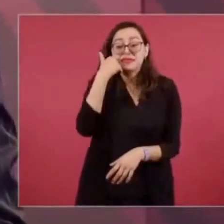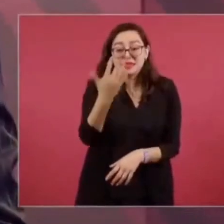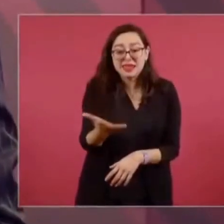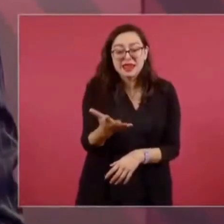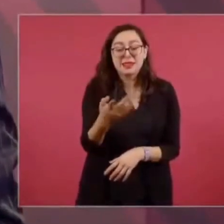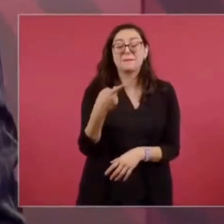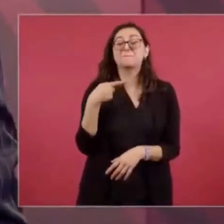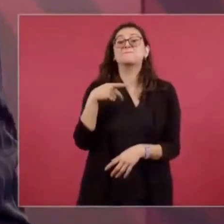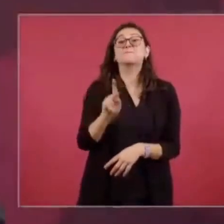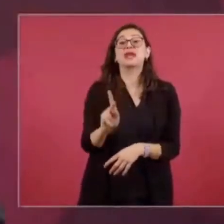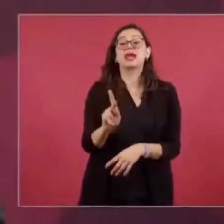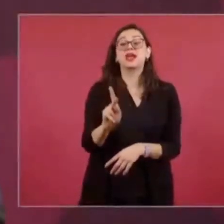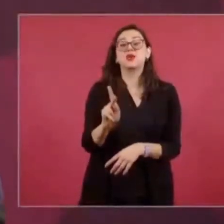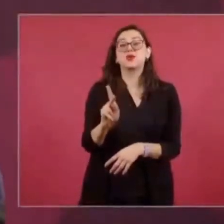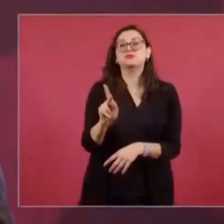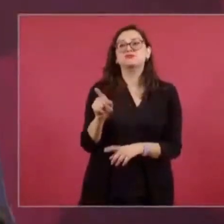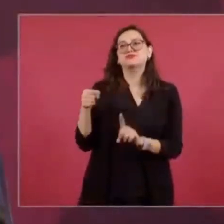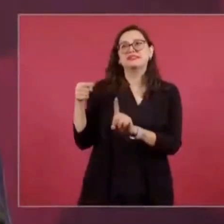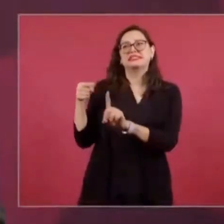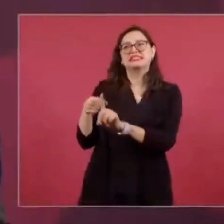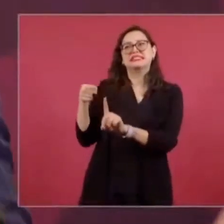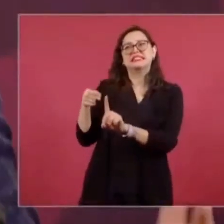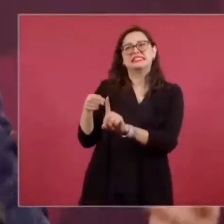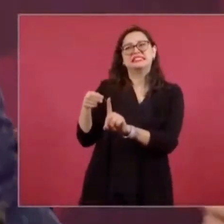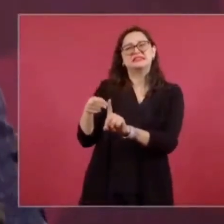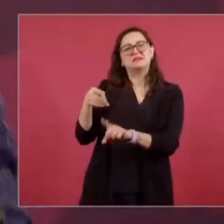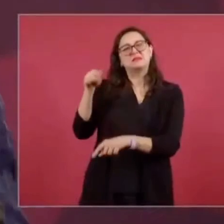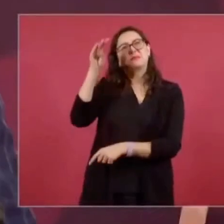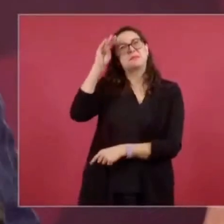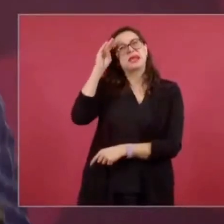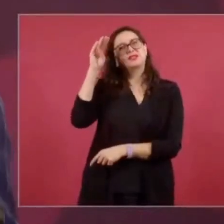Pensó o consideró que no era